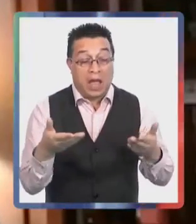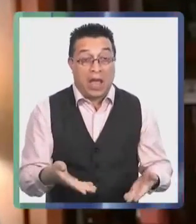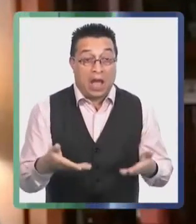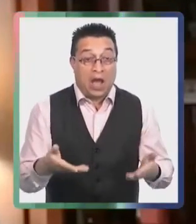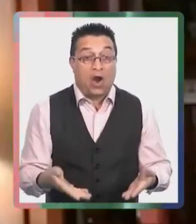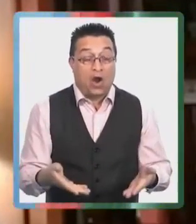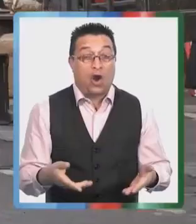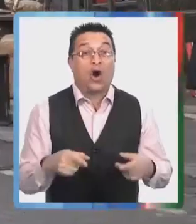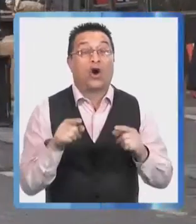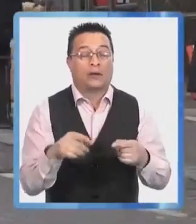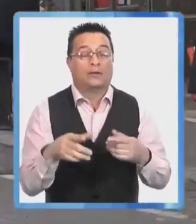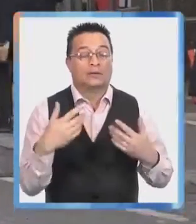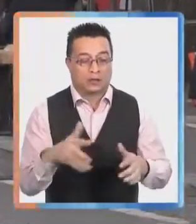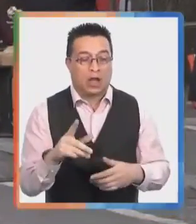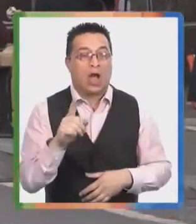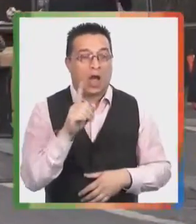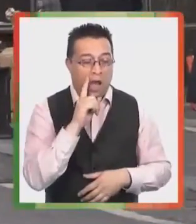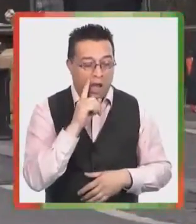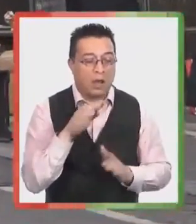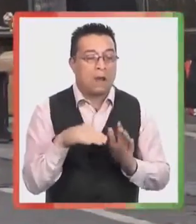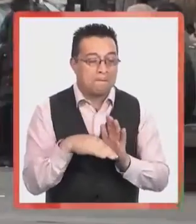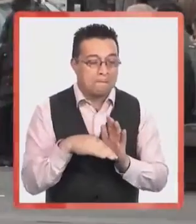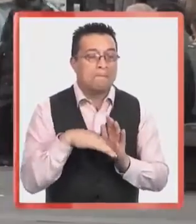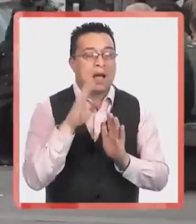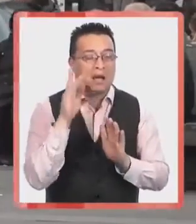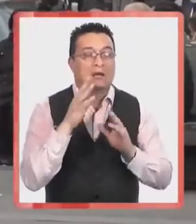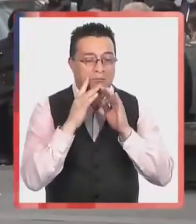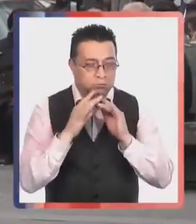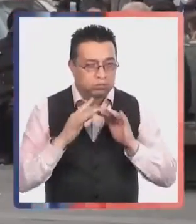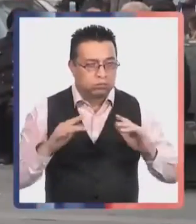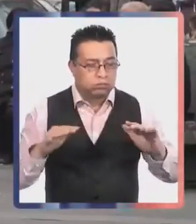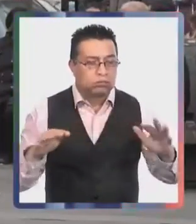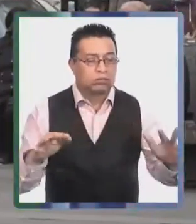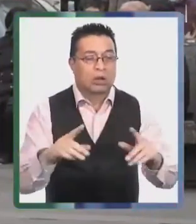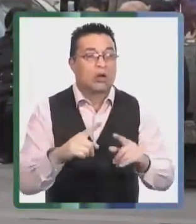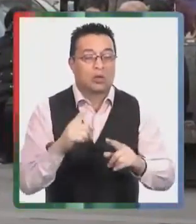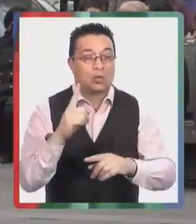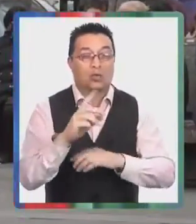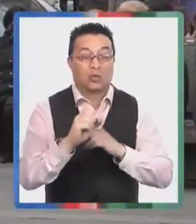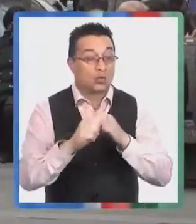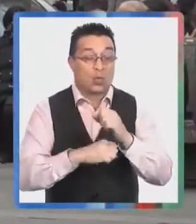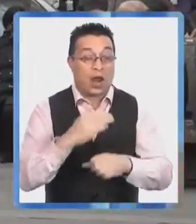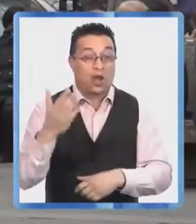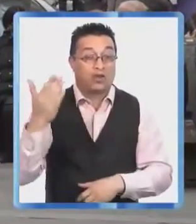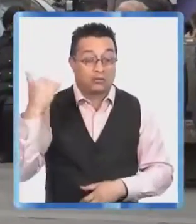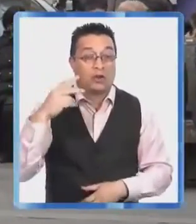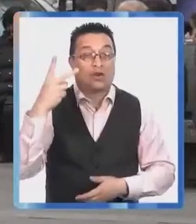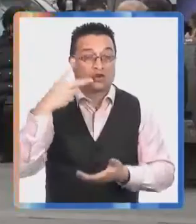en este momento ya tenemos mucho más virus circulantes que todo el año